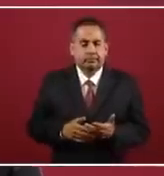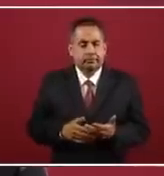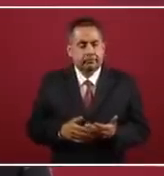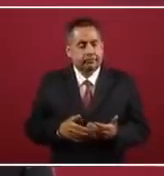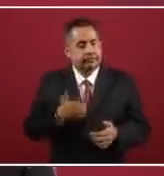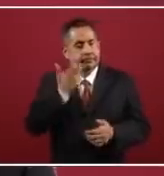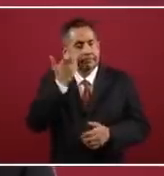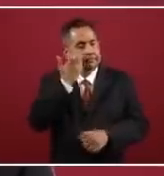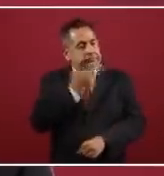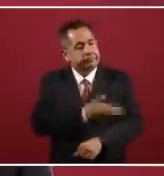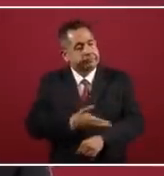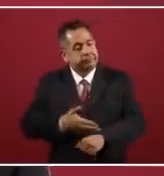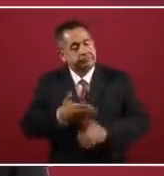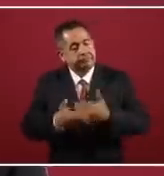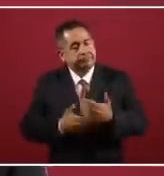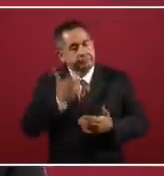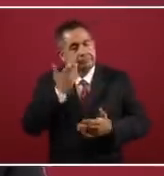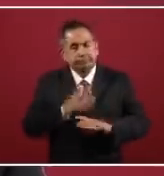procedimientos